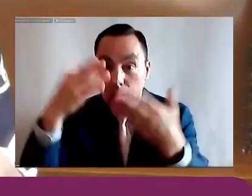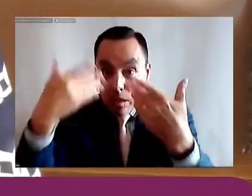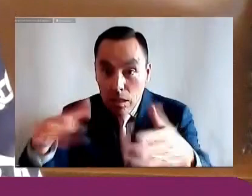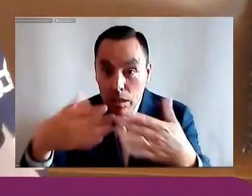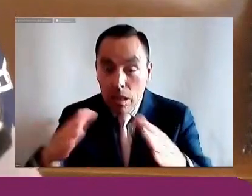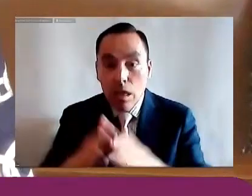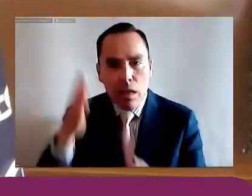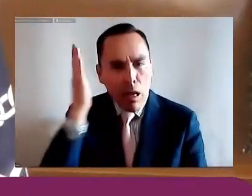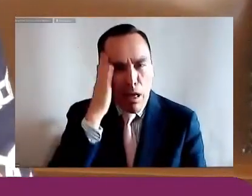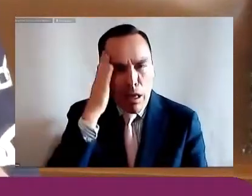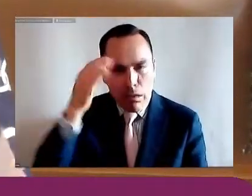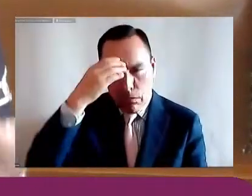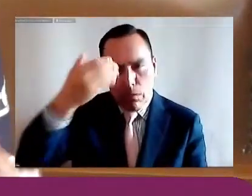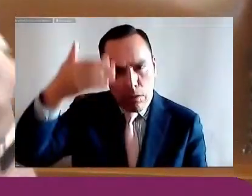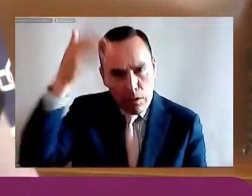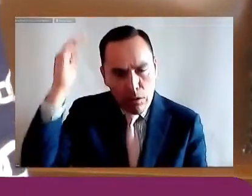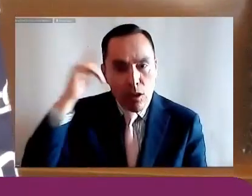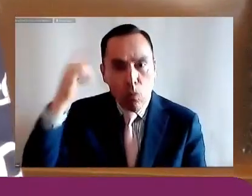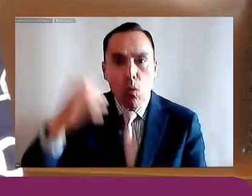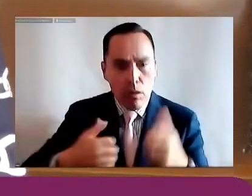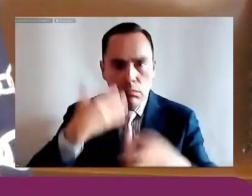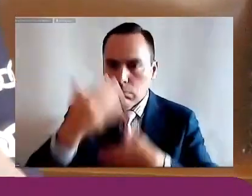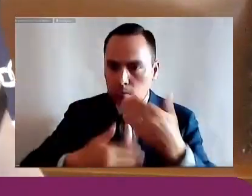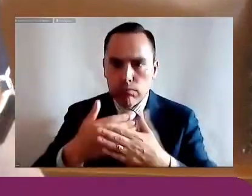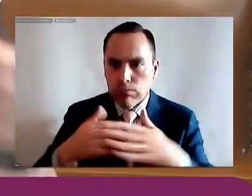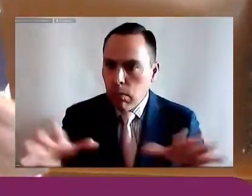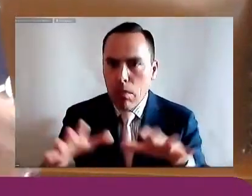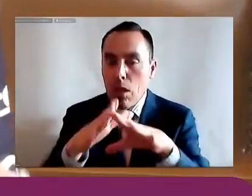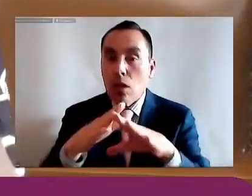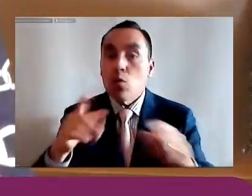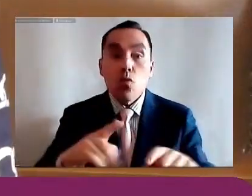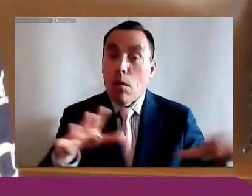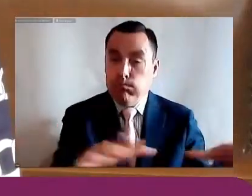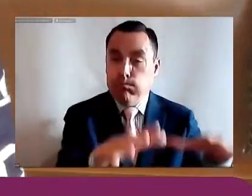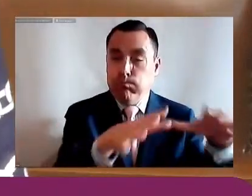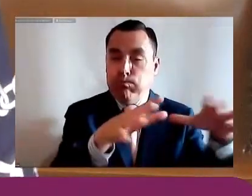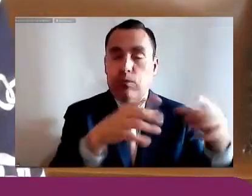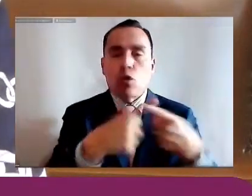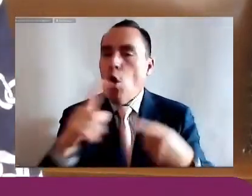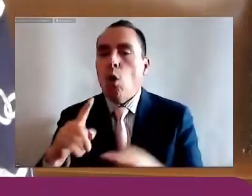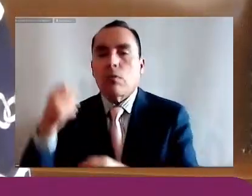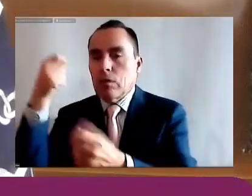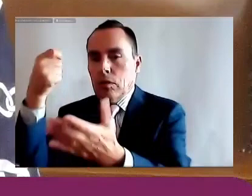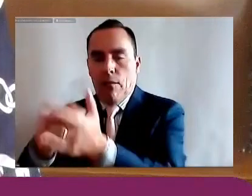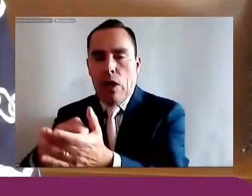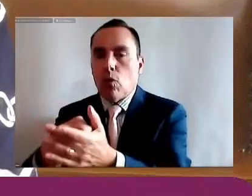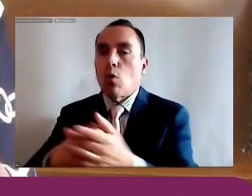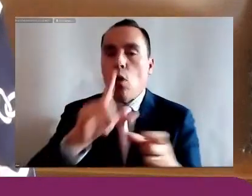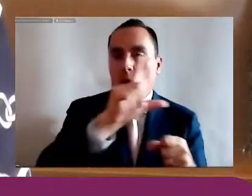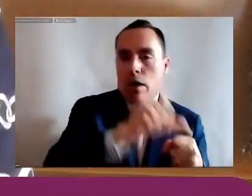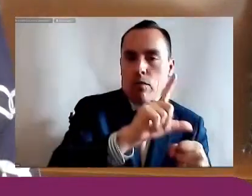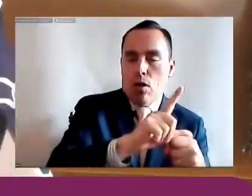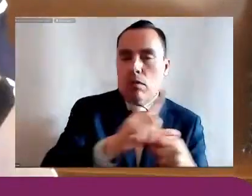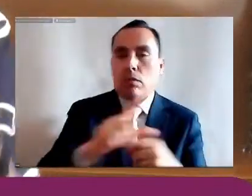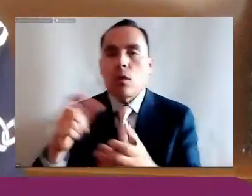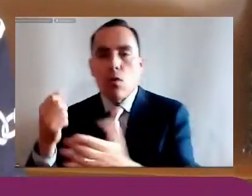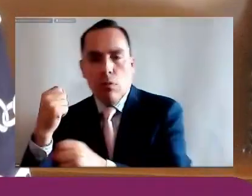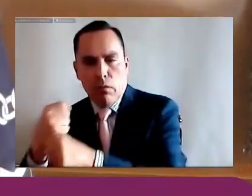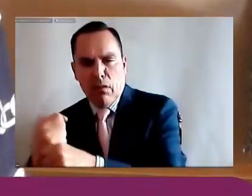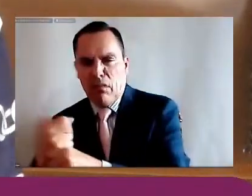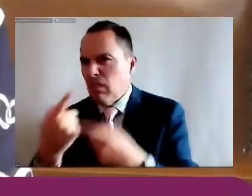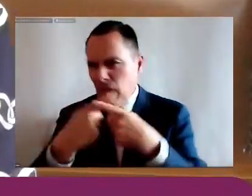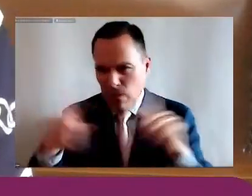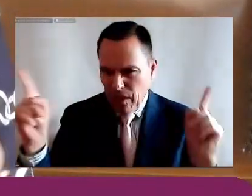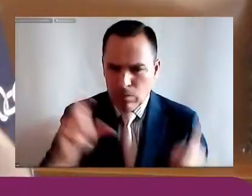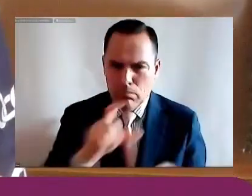realizar una actividad productiva, que no es lo mismo que remunerada, ¿verdad? Trabajo no es lo mismo que empleo, entonces estamos frente a un daño patrimonial.